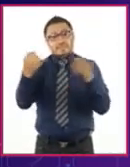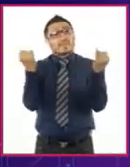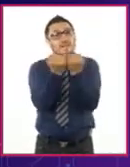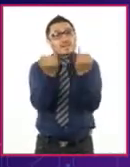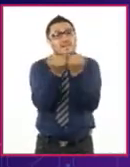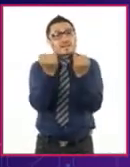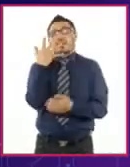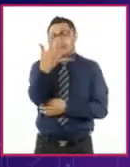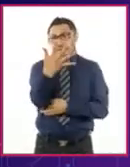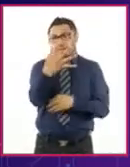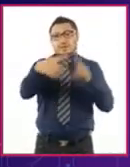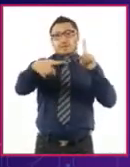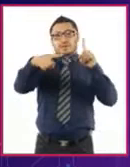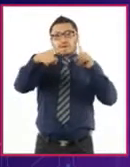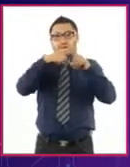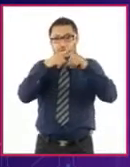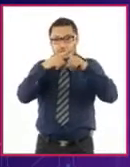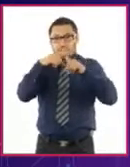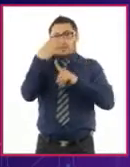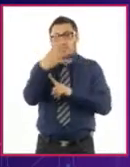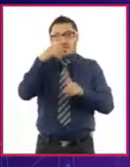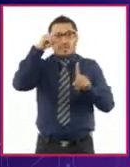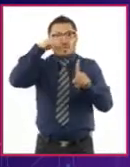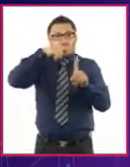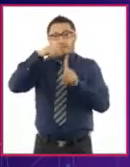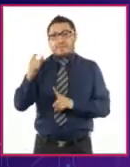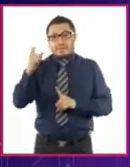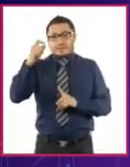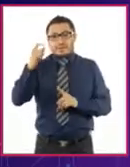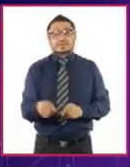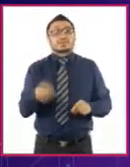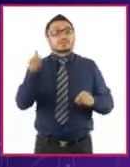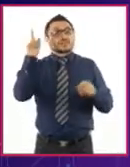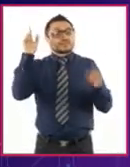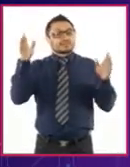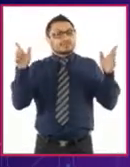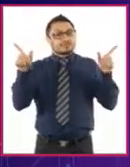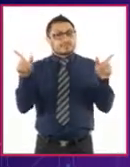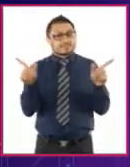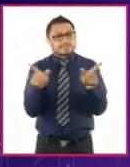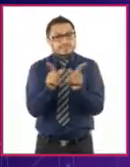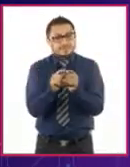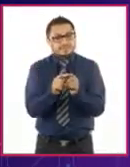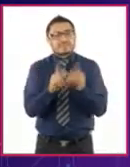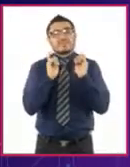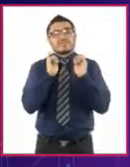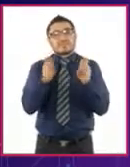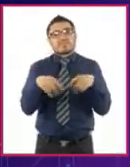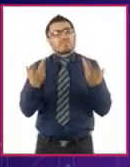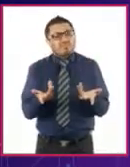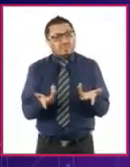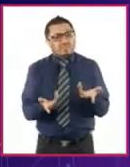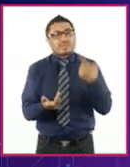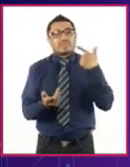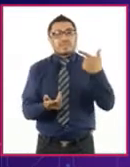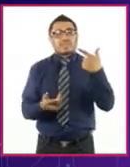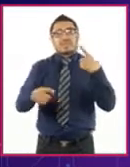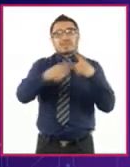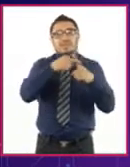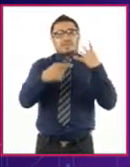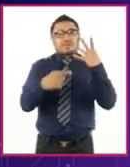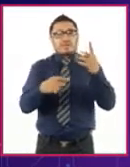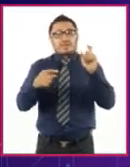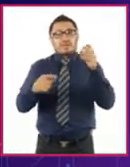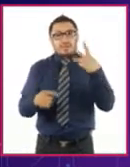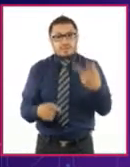a 5 por 4 más 20. Reduciendo, nos da 7 por 4, 28